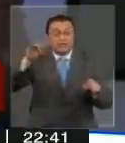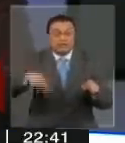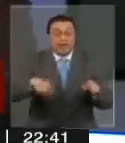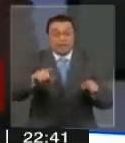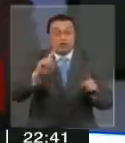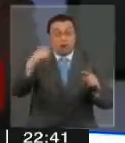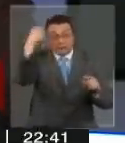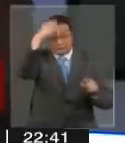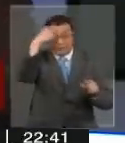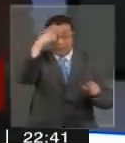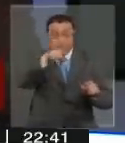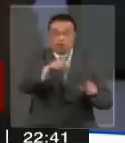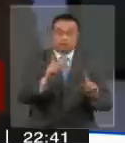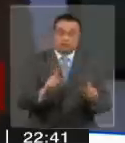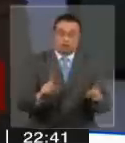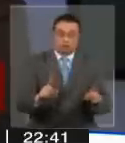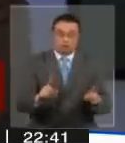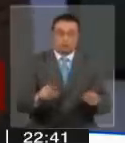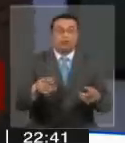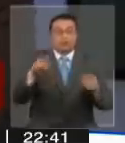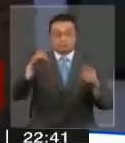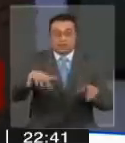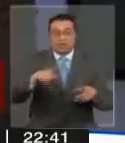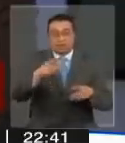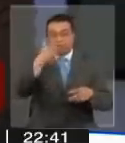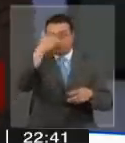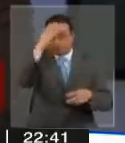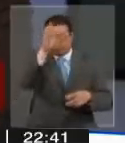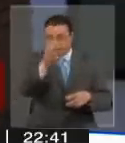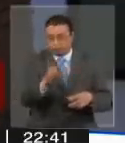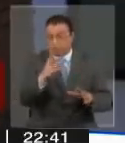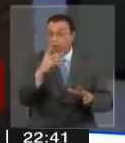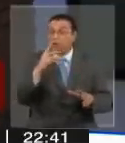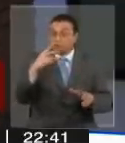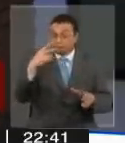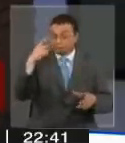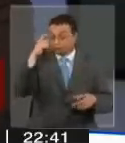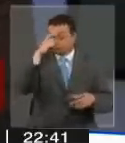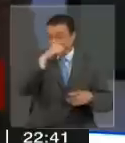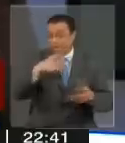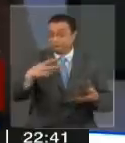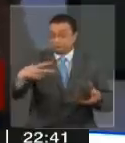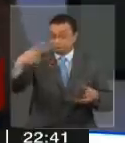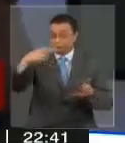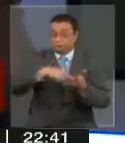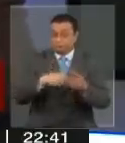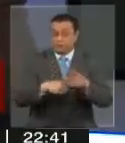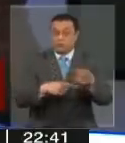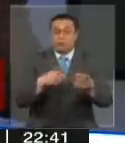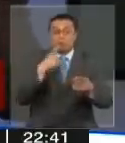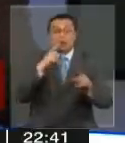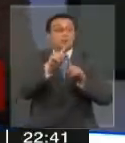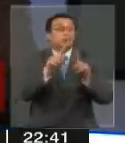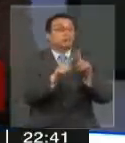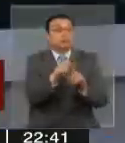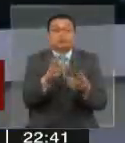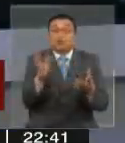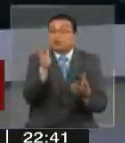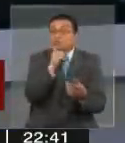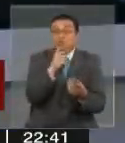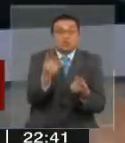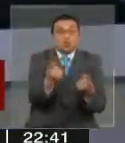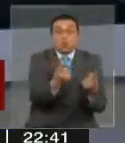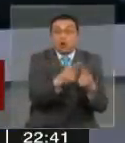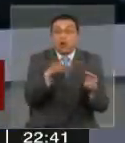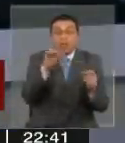no era un santo, hoy sabemos que era una figura mucho más controversial. Y el argumento es que no encontraban a nadie y